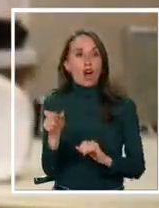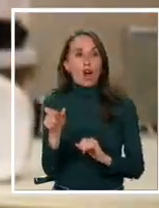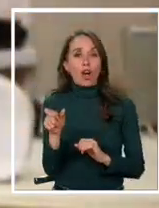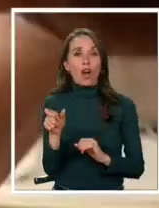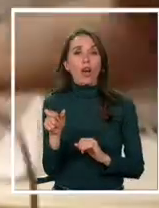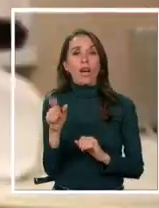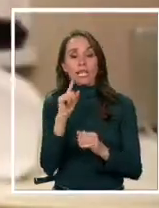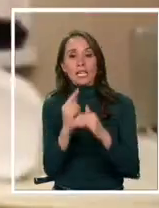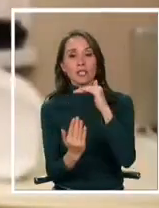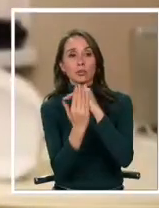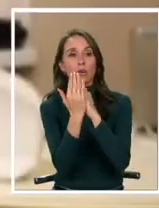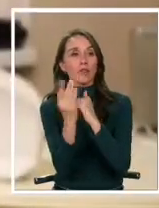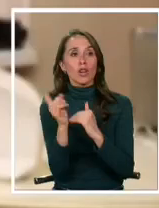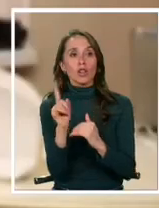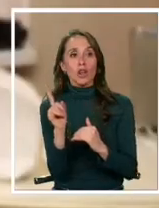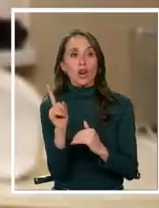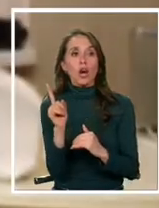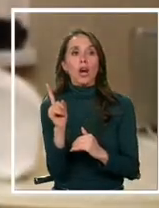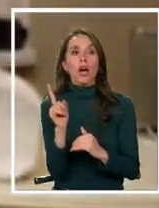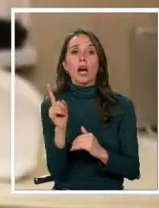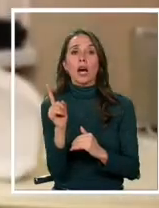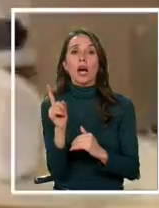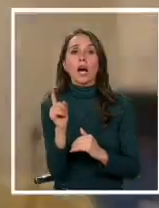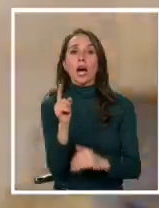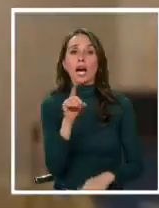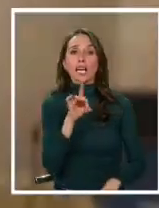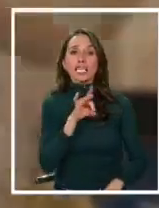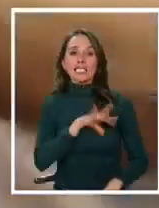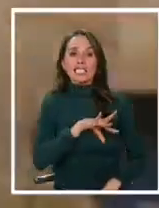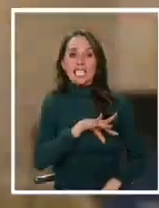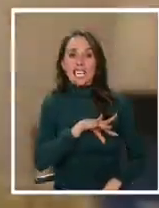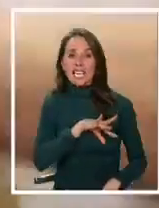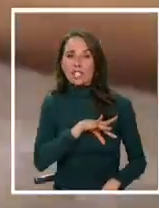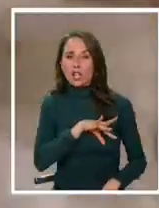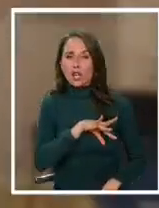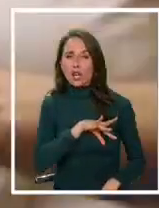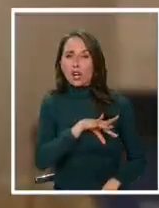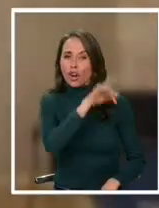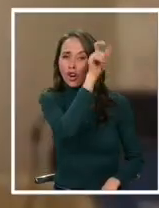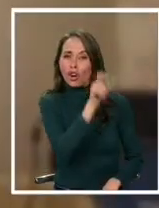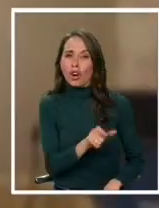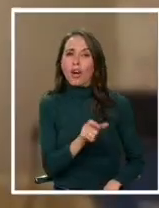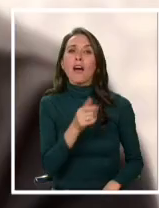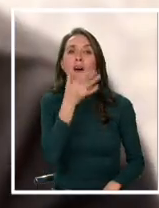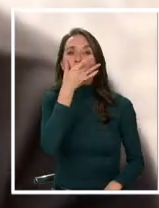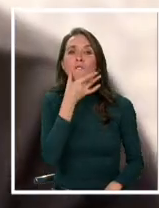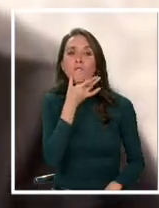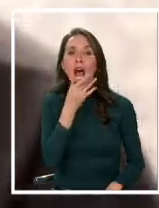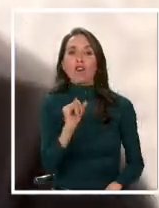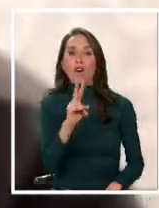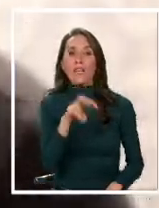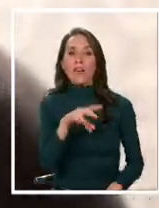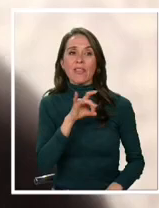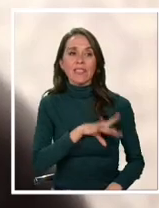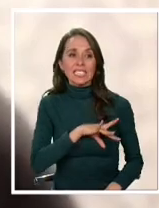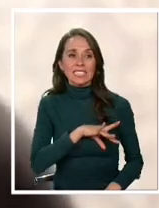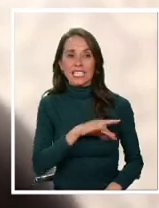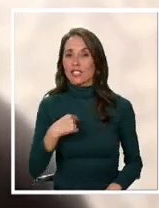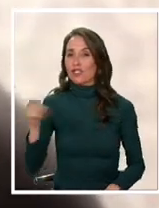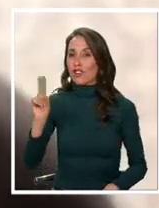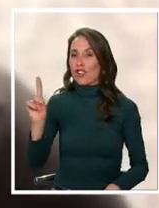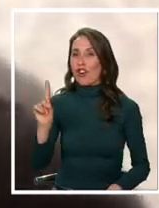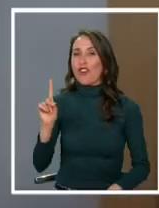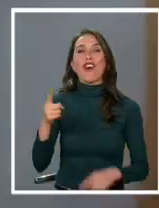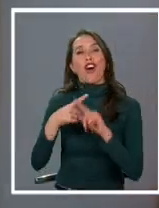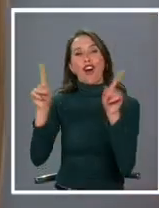sube en primer lugar lo encuentra un chileno Y qué que hace un chileno en esto el Flaco Iván el Flaco Iván de chile so